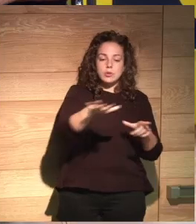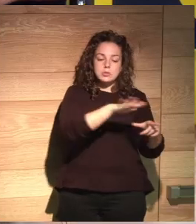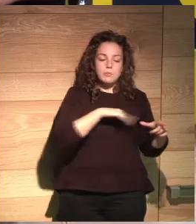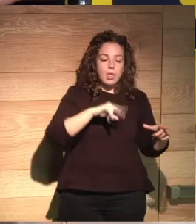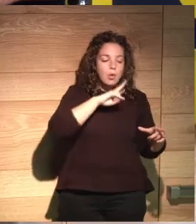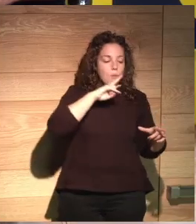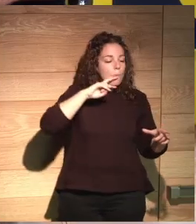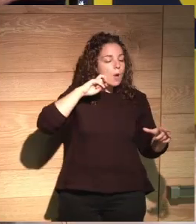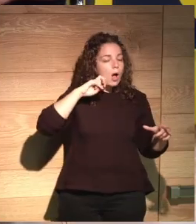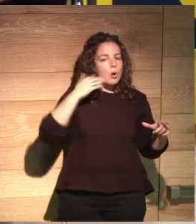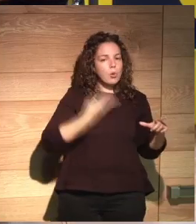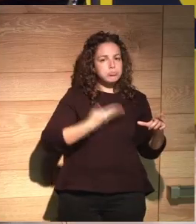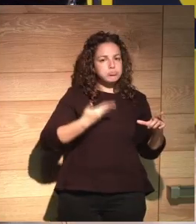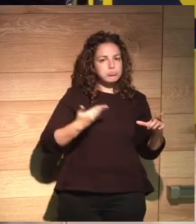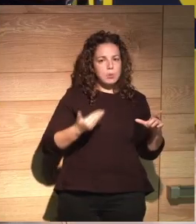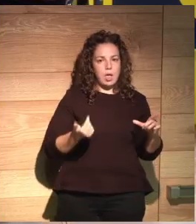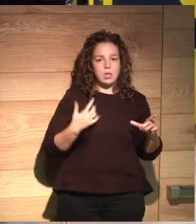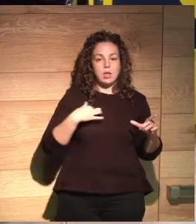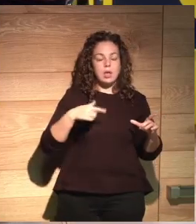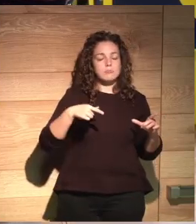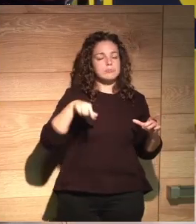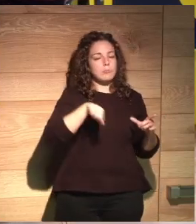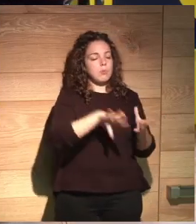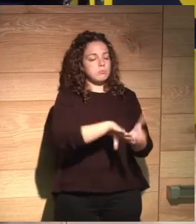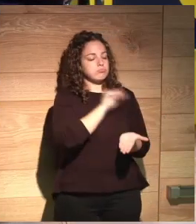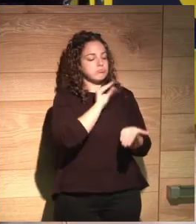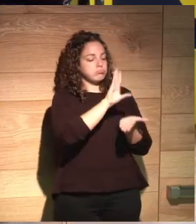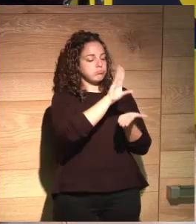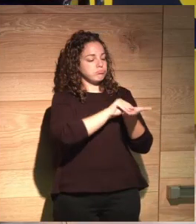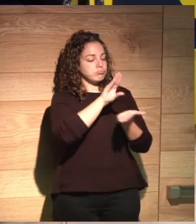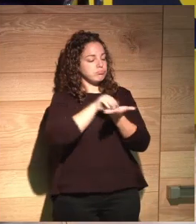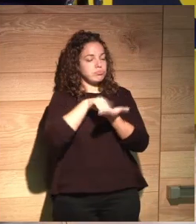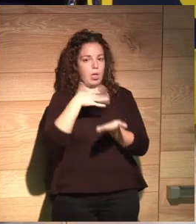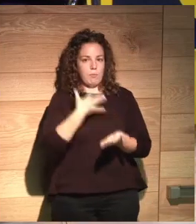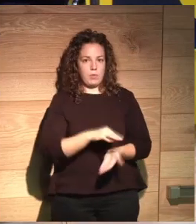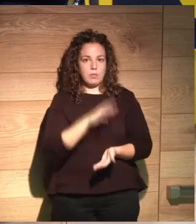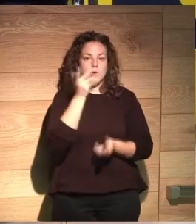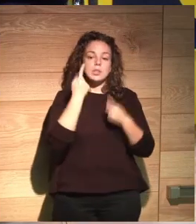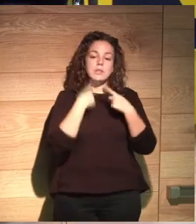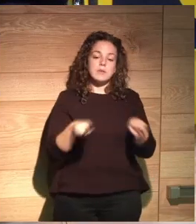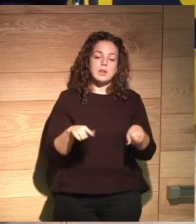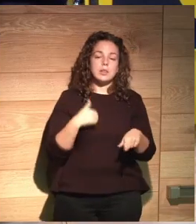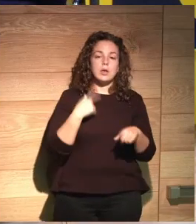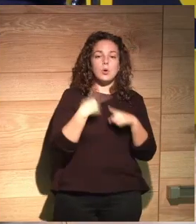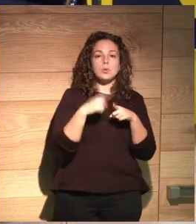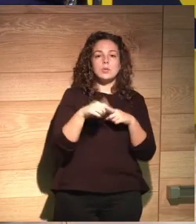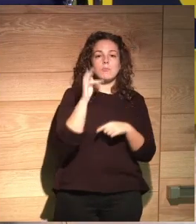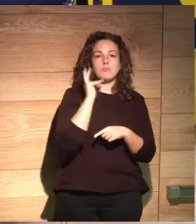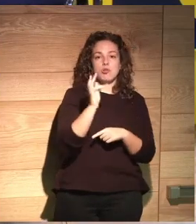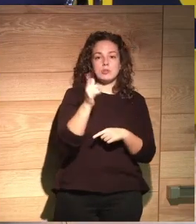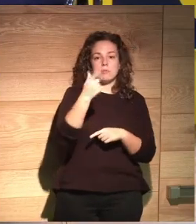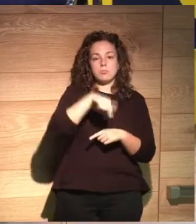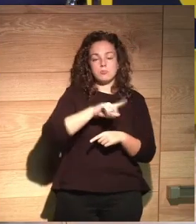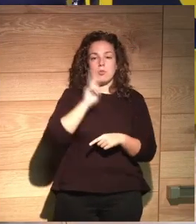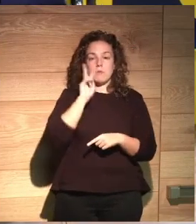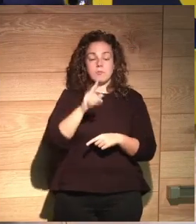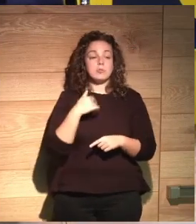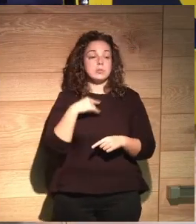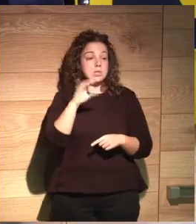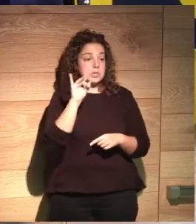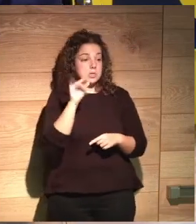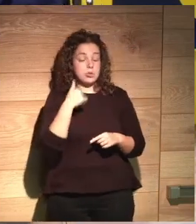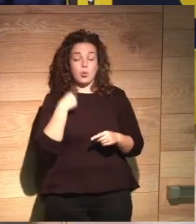valores que vos podés extraer es pues muy distinto de lo digamos de lo positivo que vos mostrando y